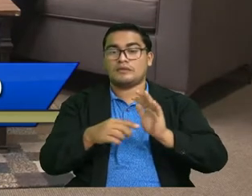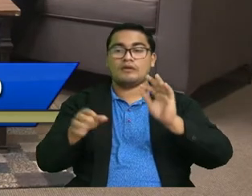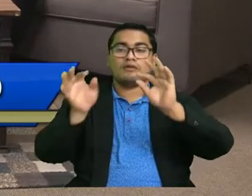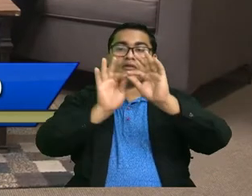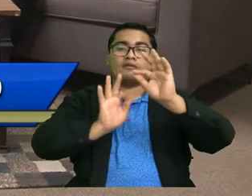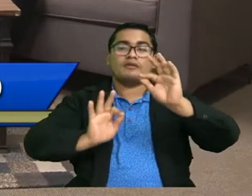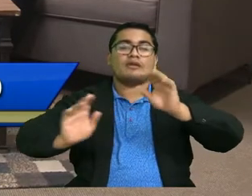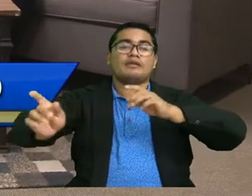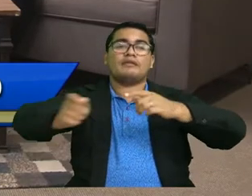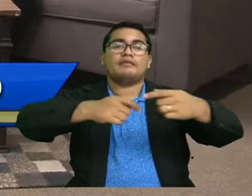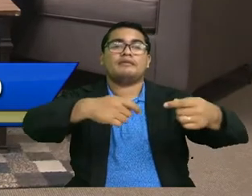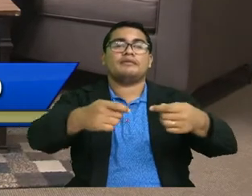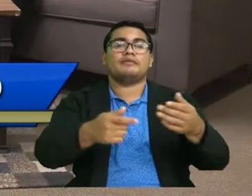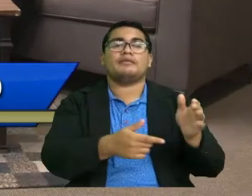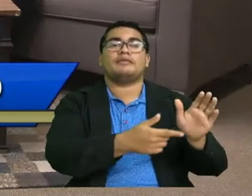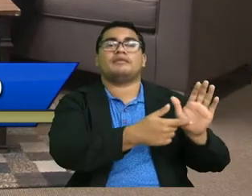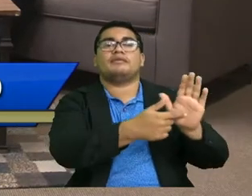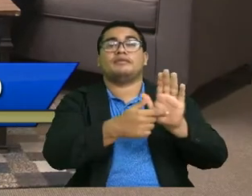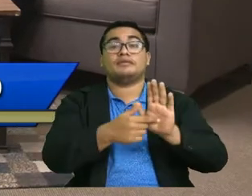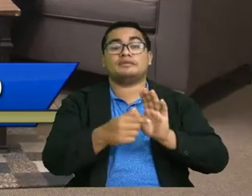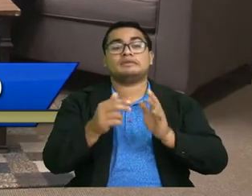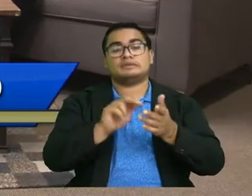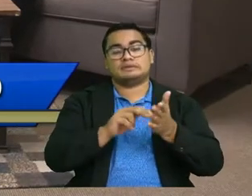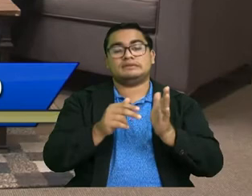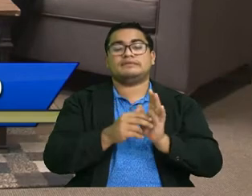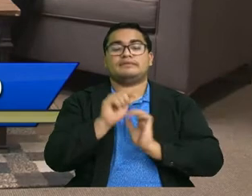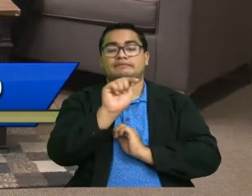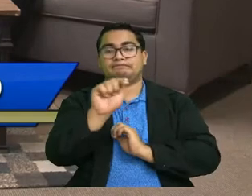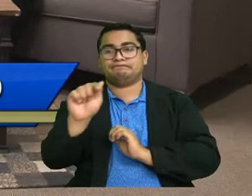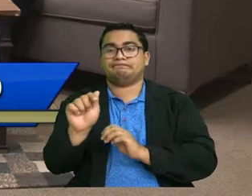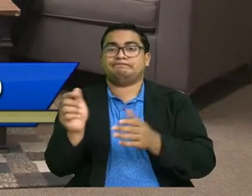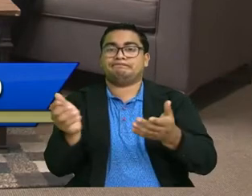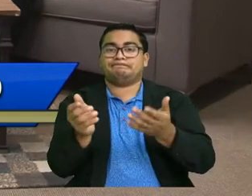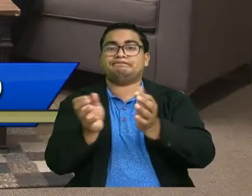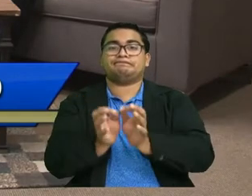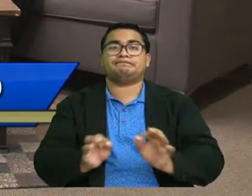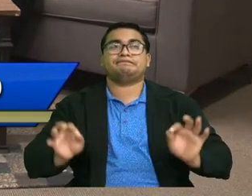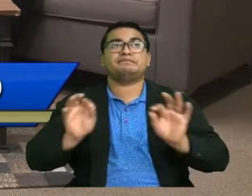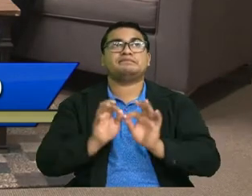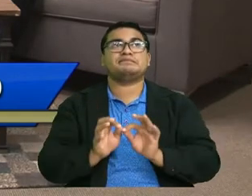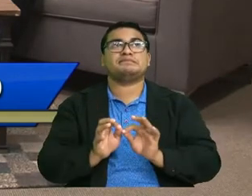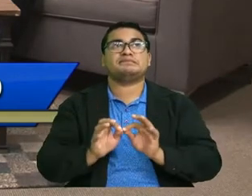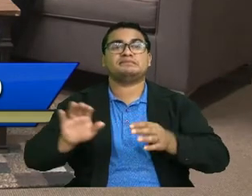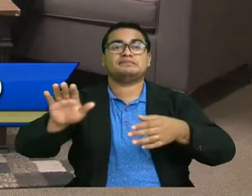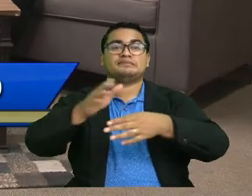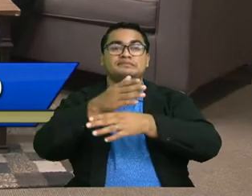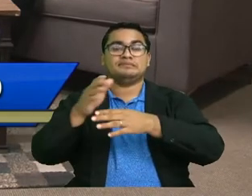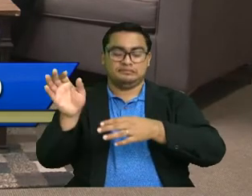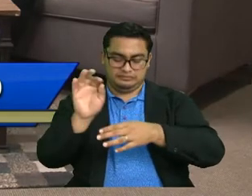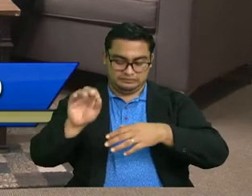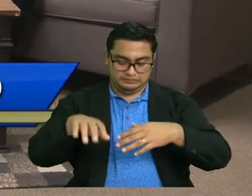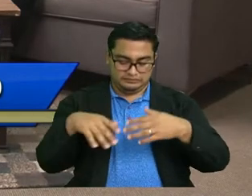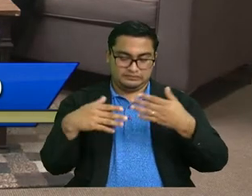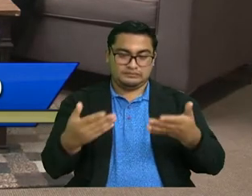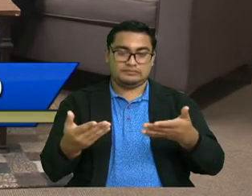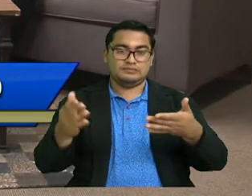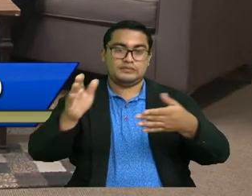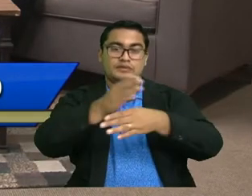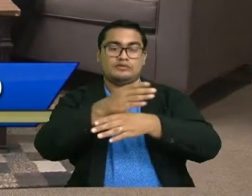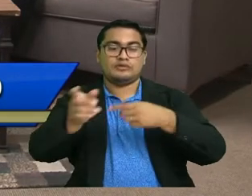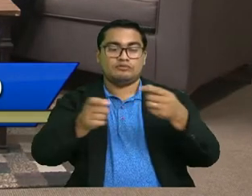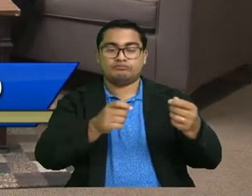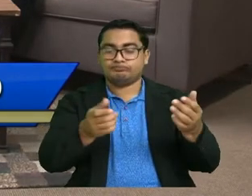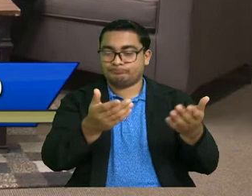venta. Okay. La Expo PYME es un espacio en el que se garantiza y se facilitan las condiciones para que las MIPYMES puedan tener